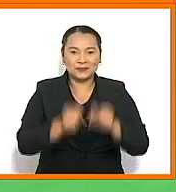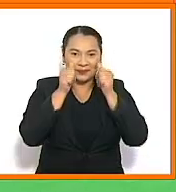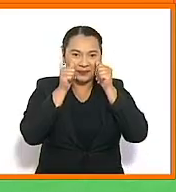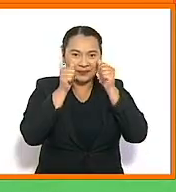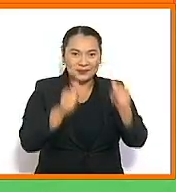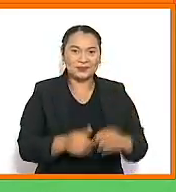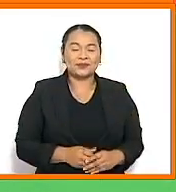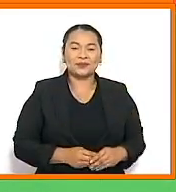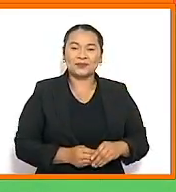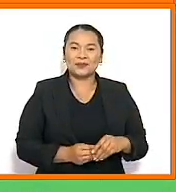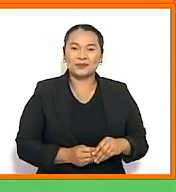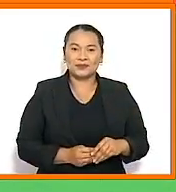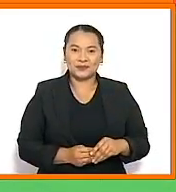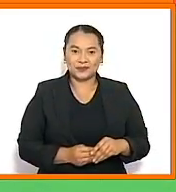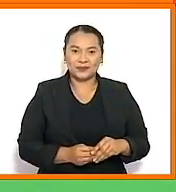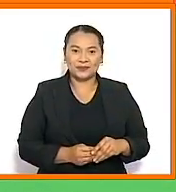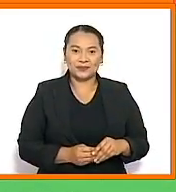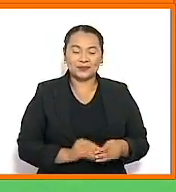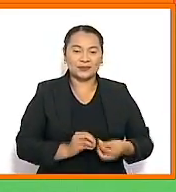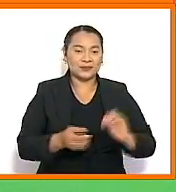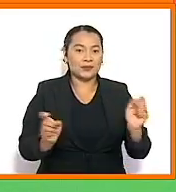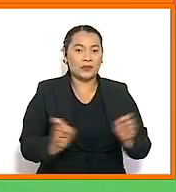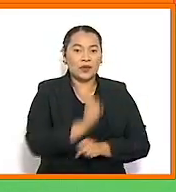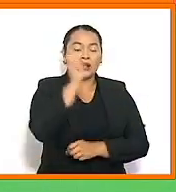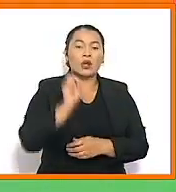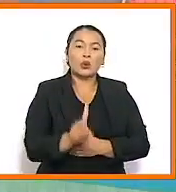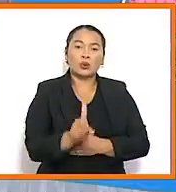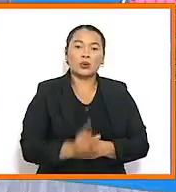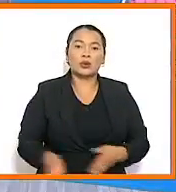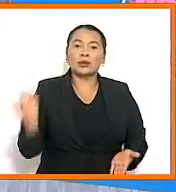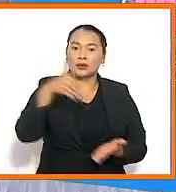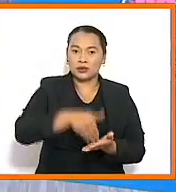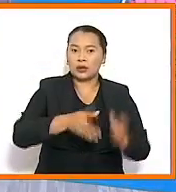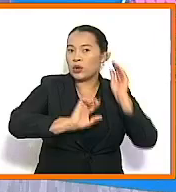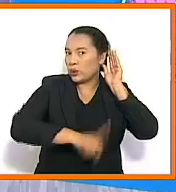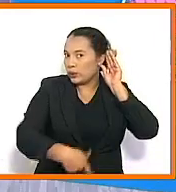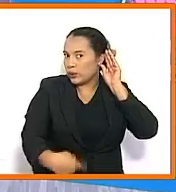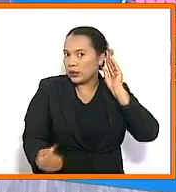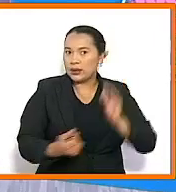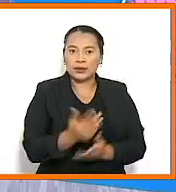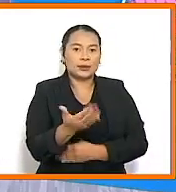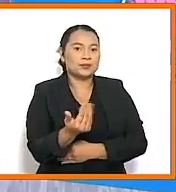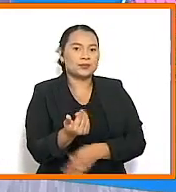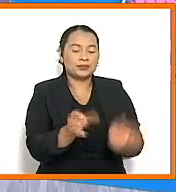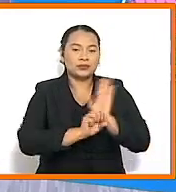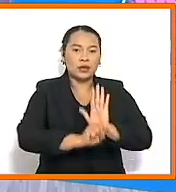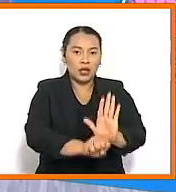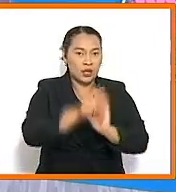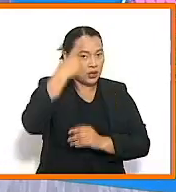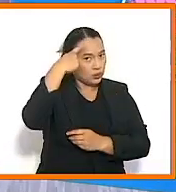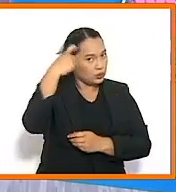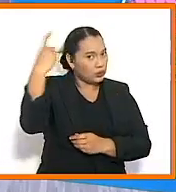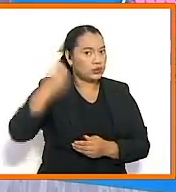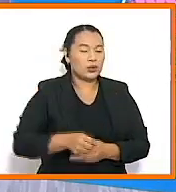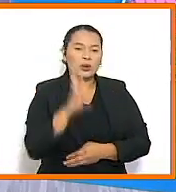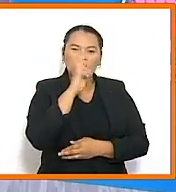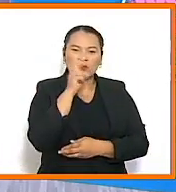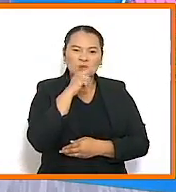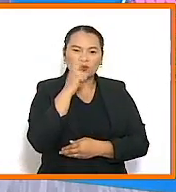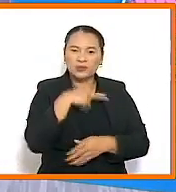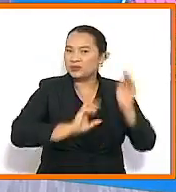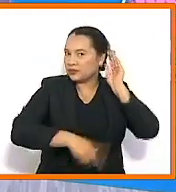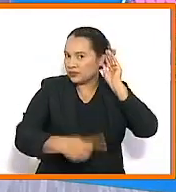atentos. Y este es el 1. Los números ganadores en diaria es el 15 con su símbolo de señor ratón.